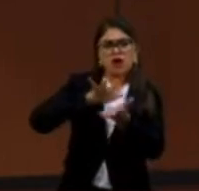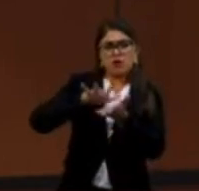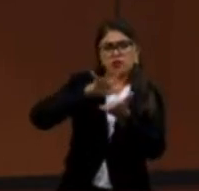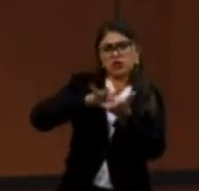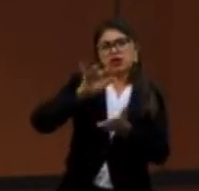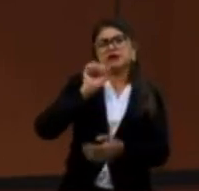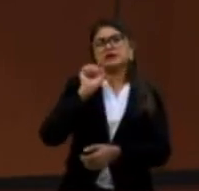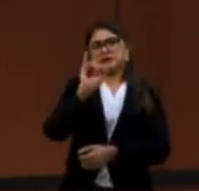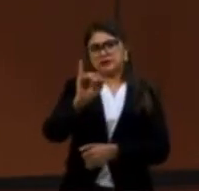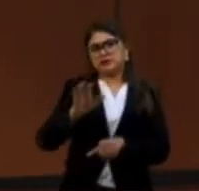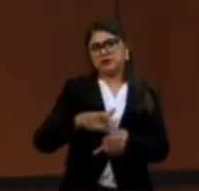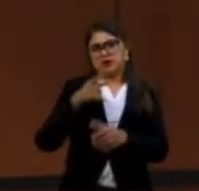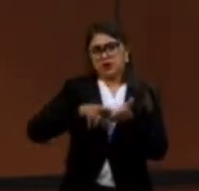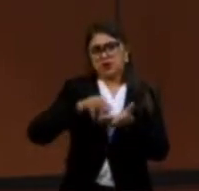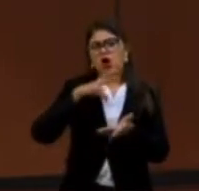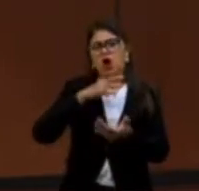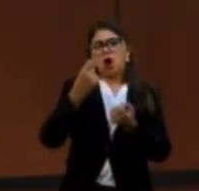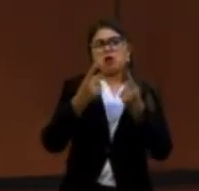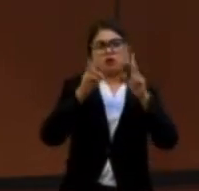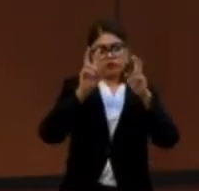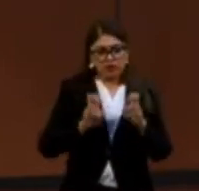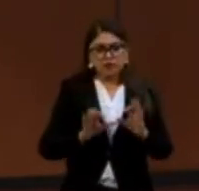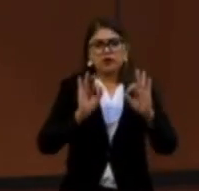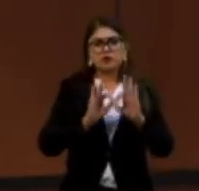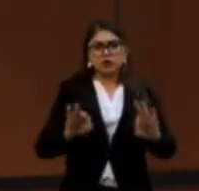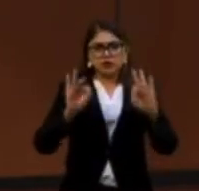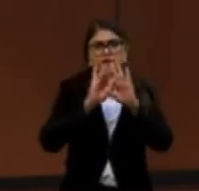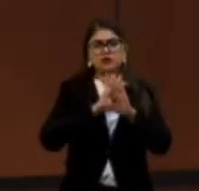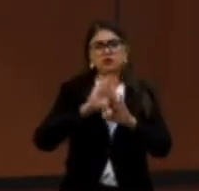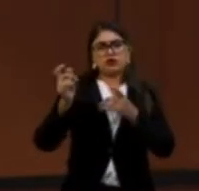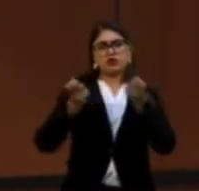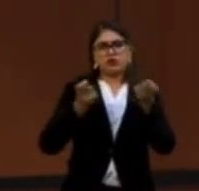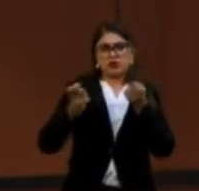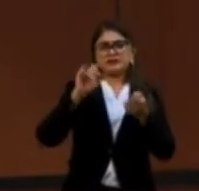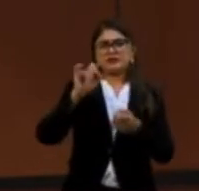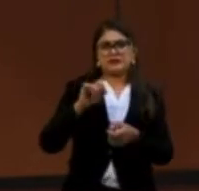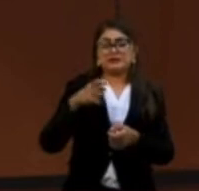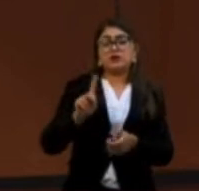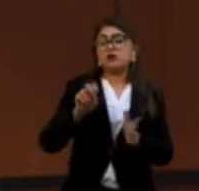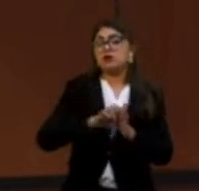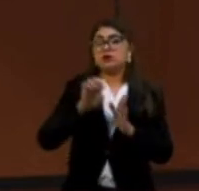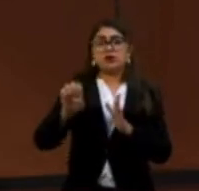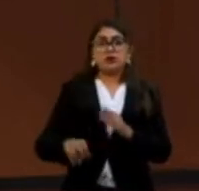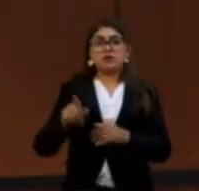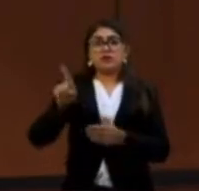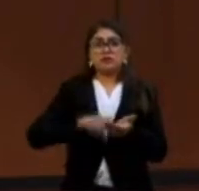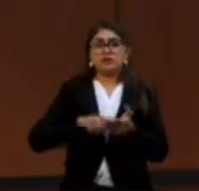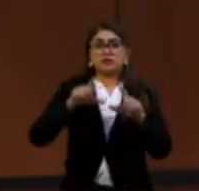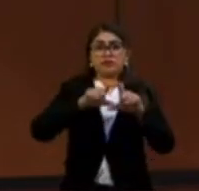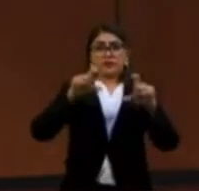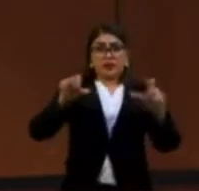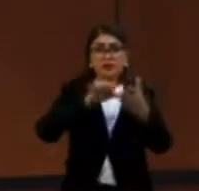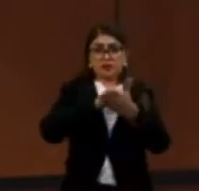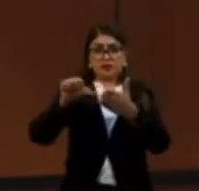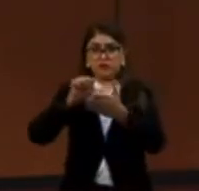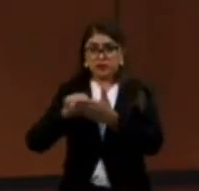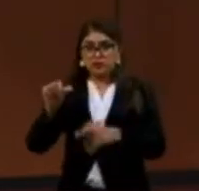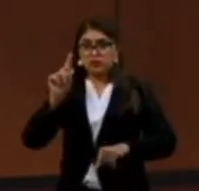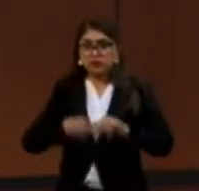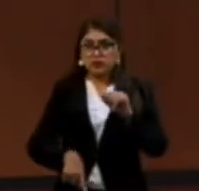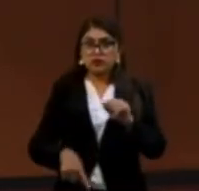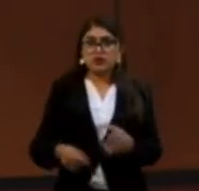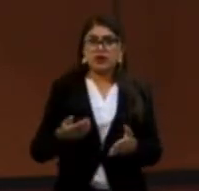algunas cosas importantes que se tienen que regular. Sin embargo, eliminando este párrafo las dos ocasiones que